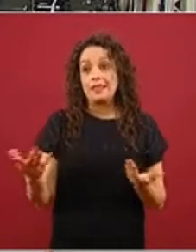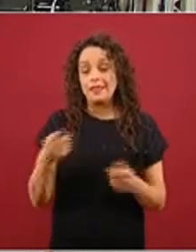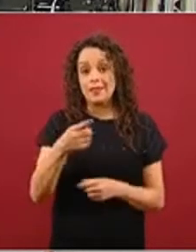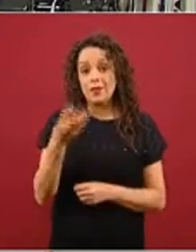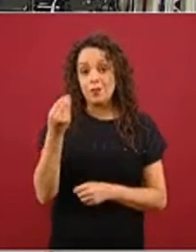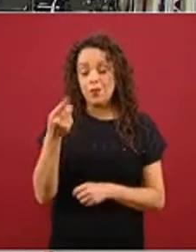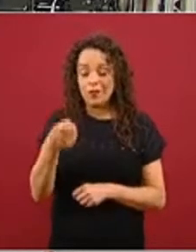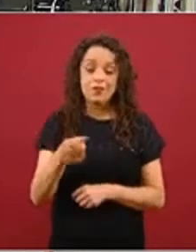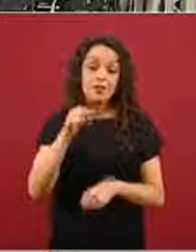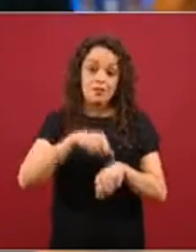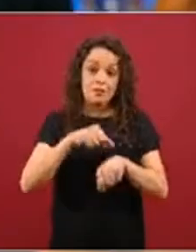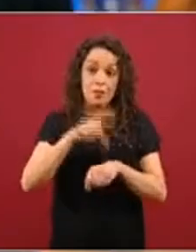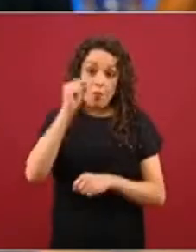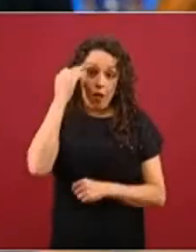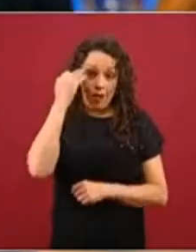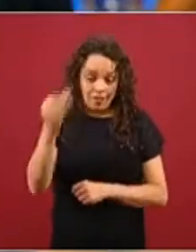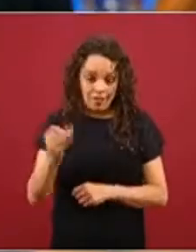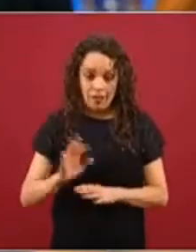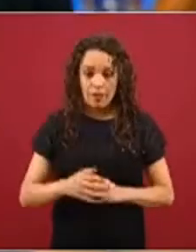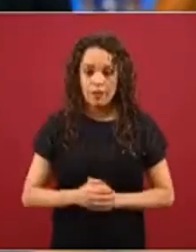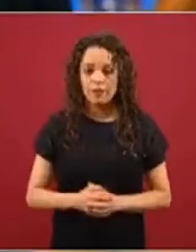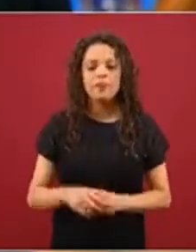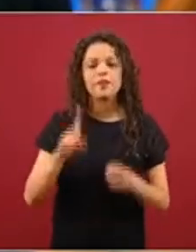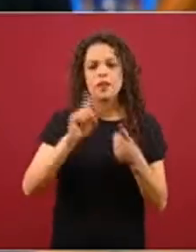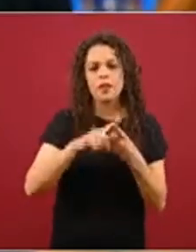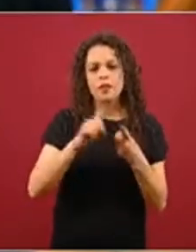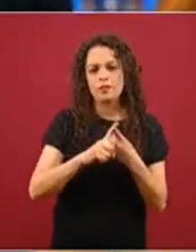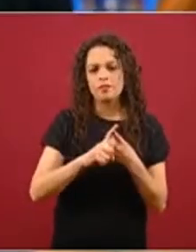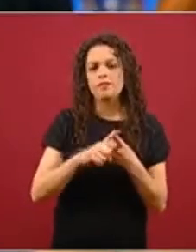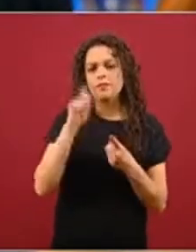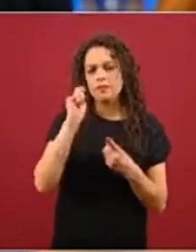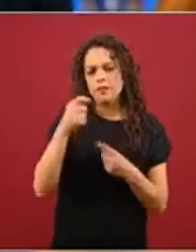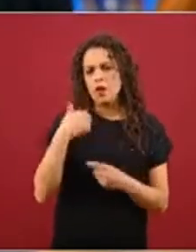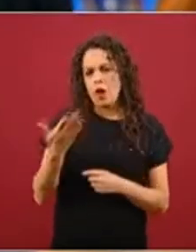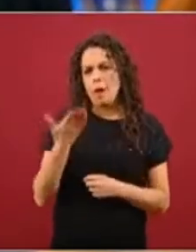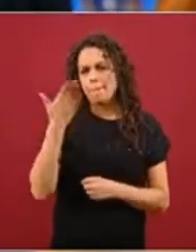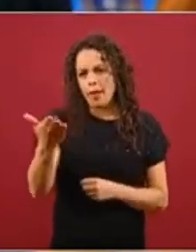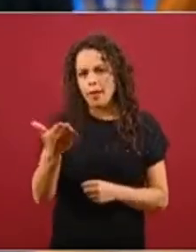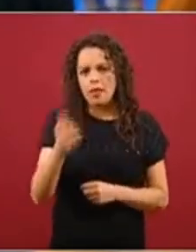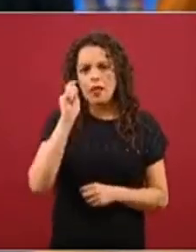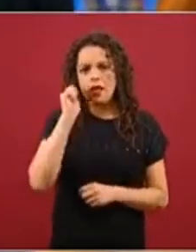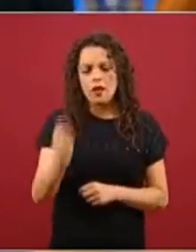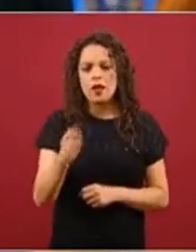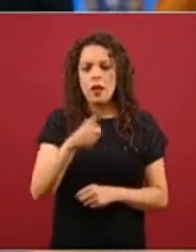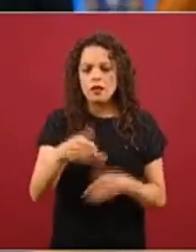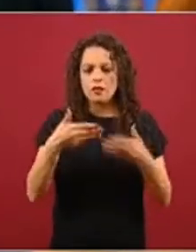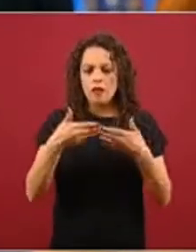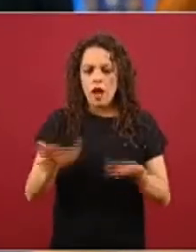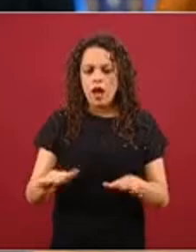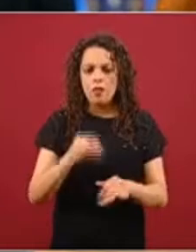primera es más una petición. En el portal de datos abiertos de COVID